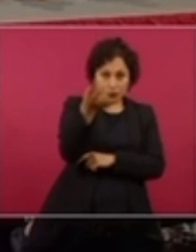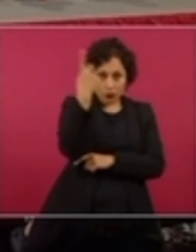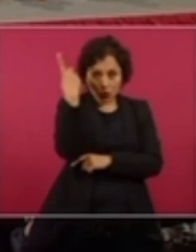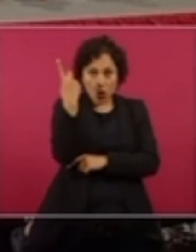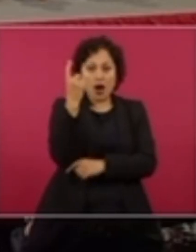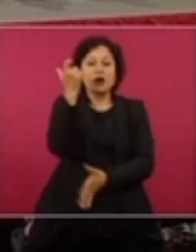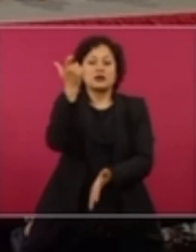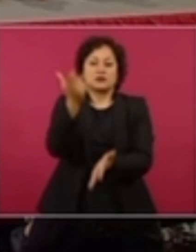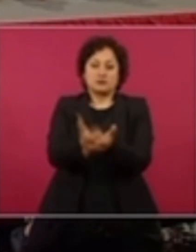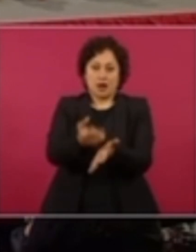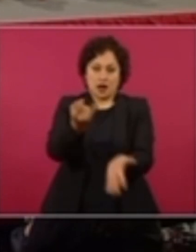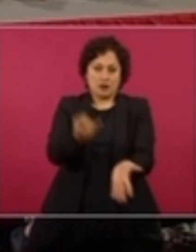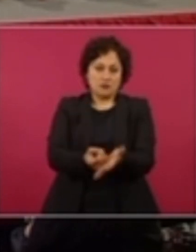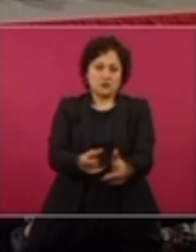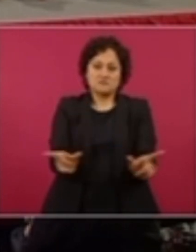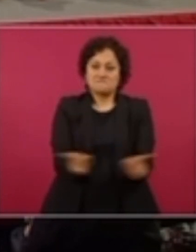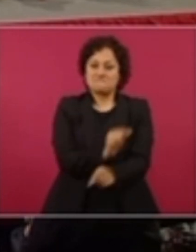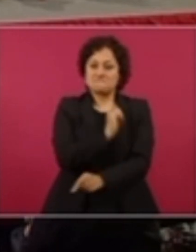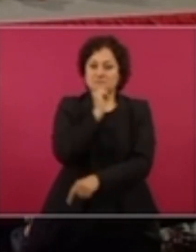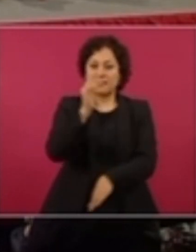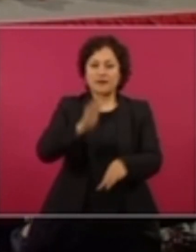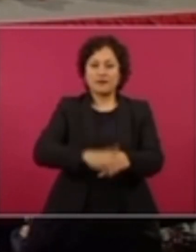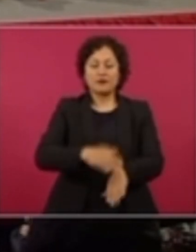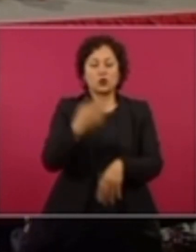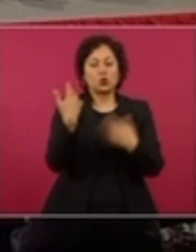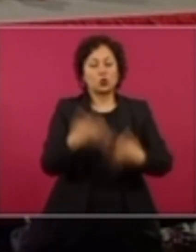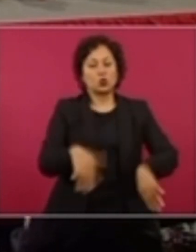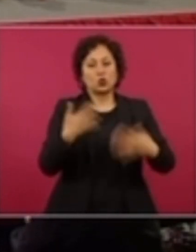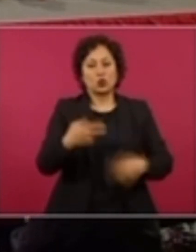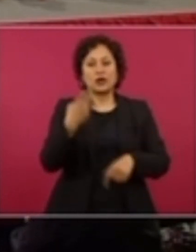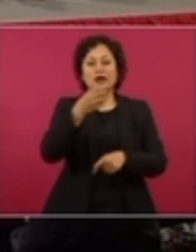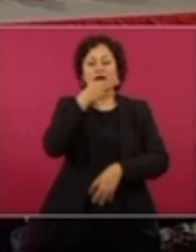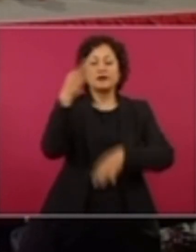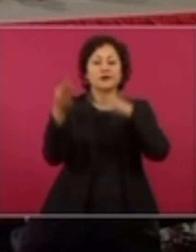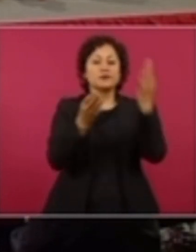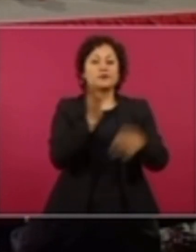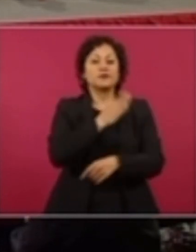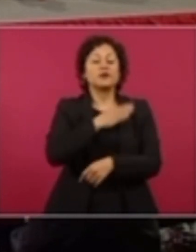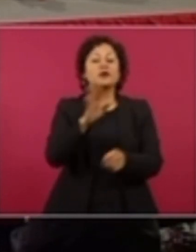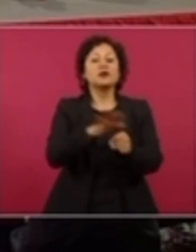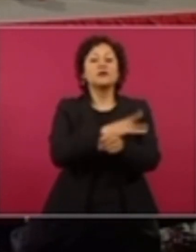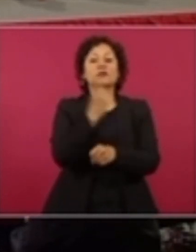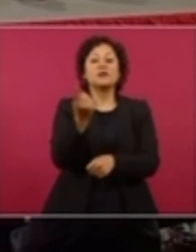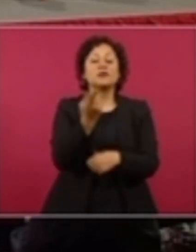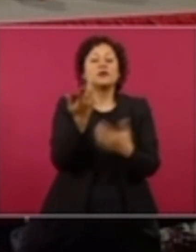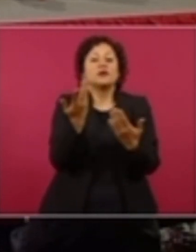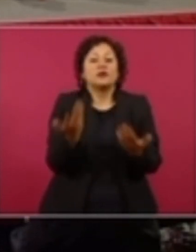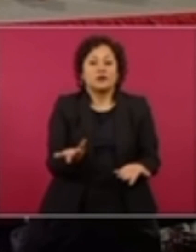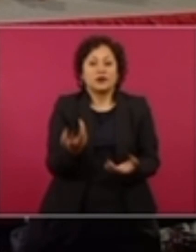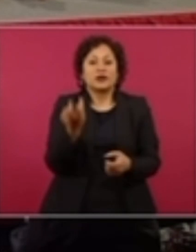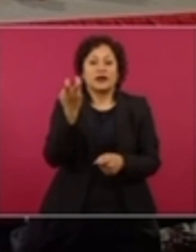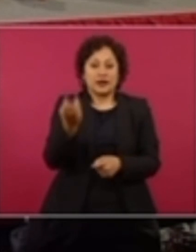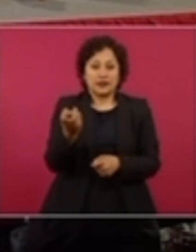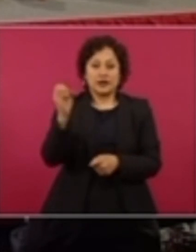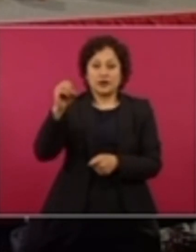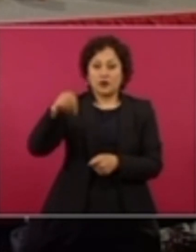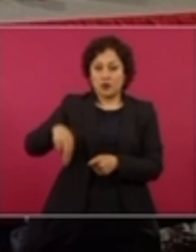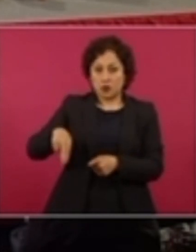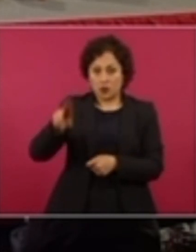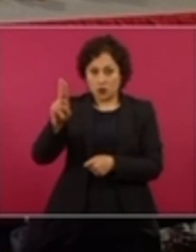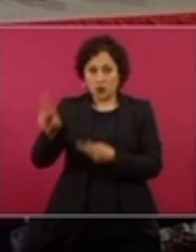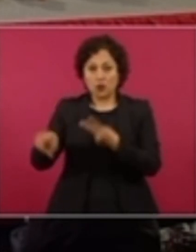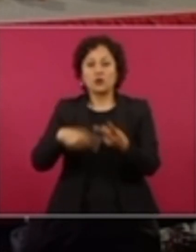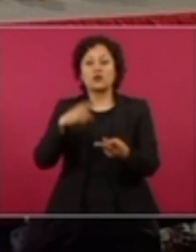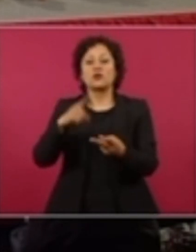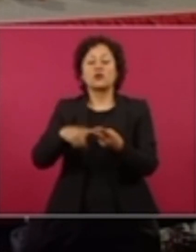Un gran apoyo porque el dato que tenemos de la Organización de las Naciones Unidas y del